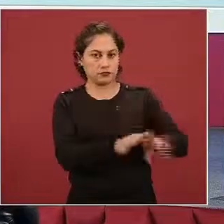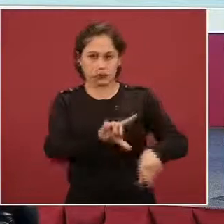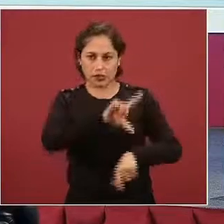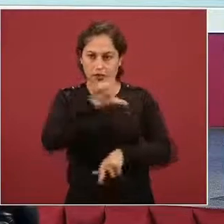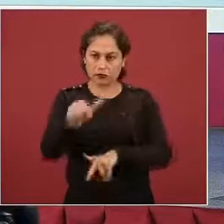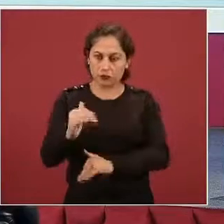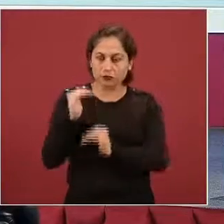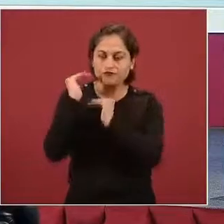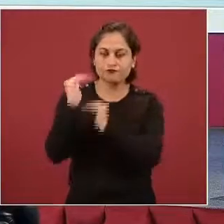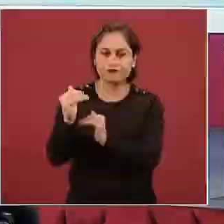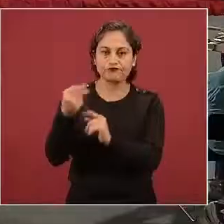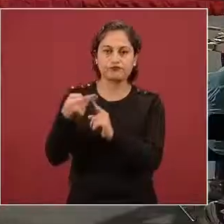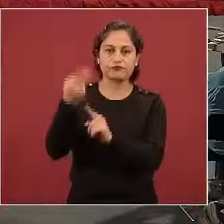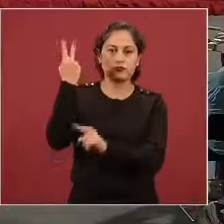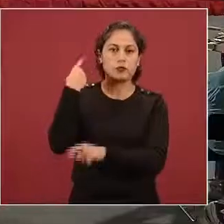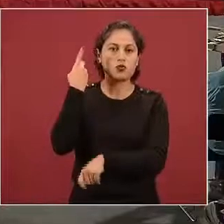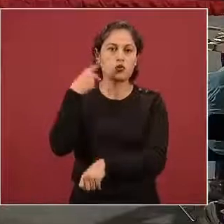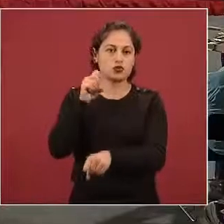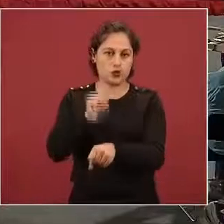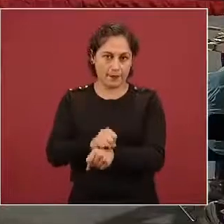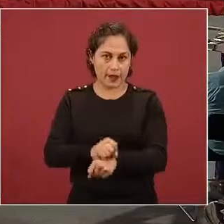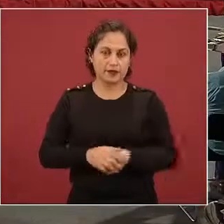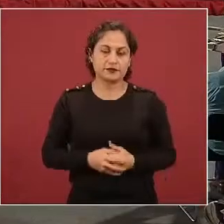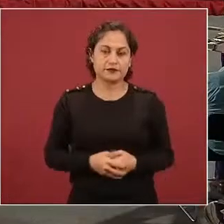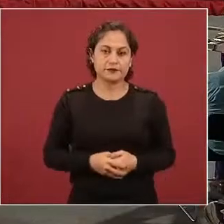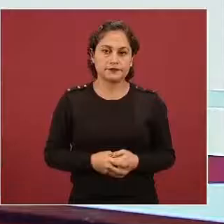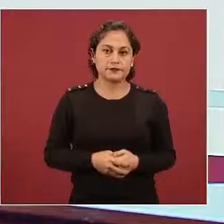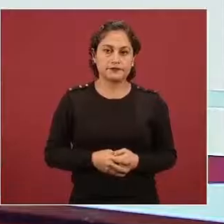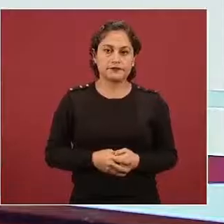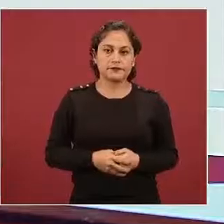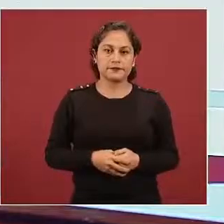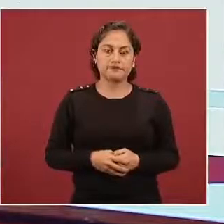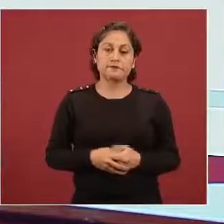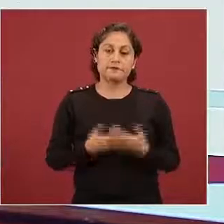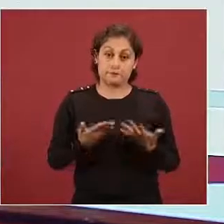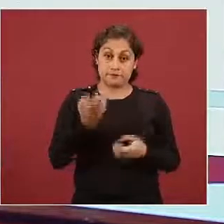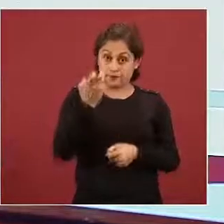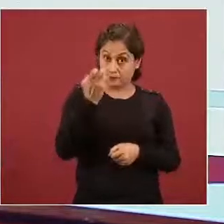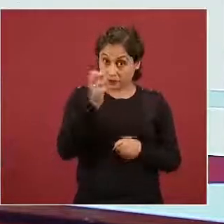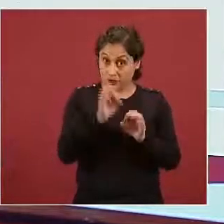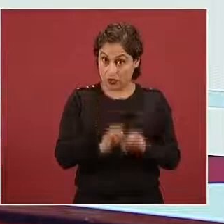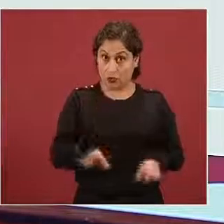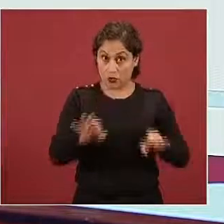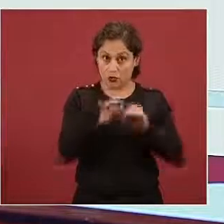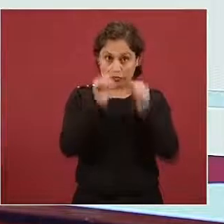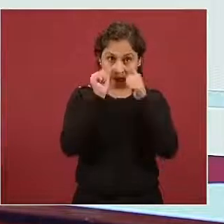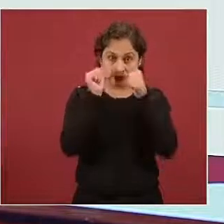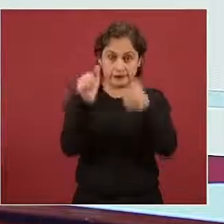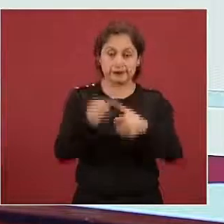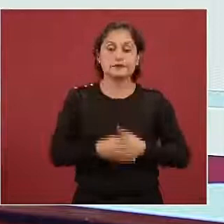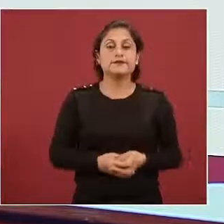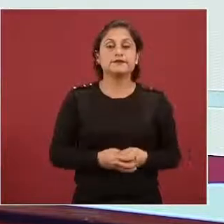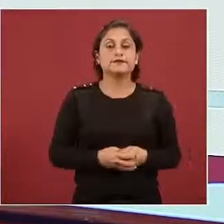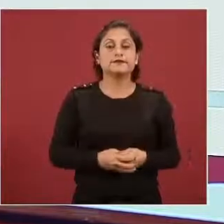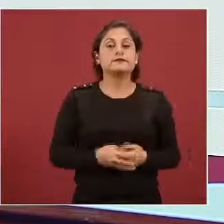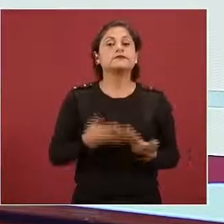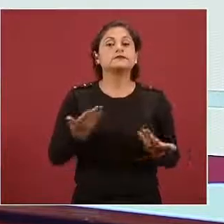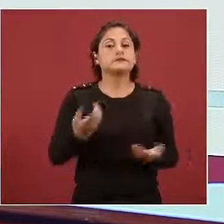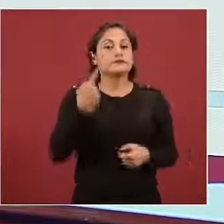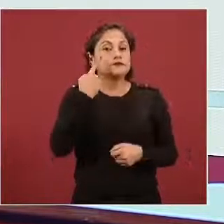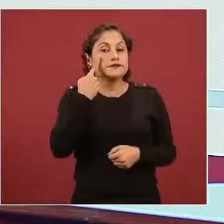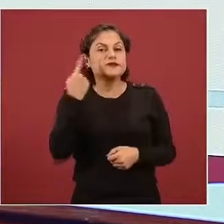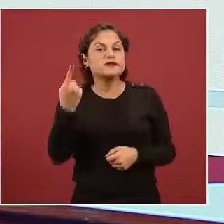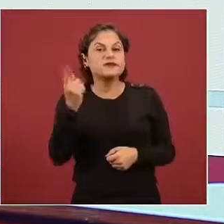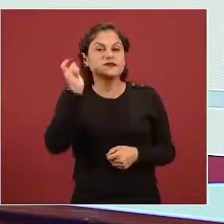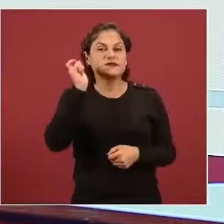presentáramos daríamos una falsa idea de que ahí se terminó la epidemia. Eso es importante siempre considerarlo. Veamos cuáles son los indicadores